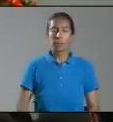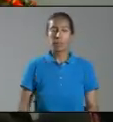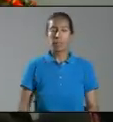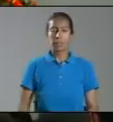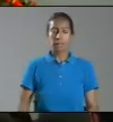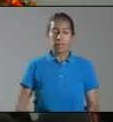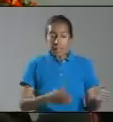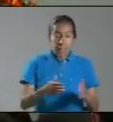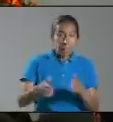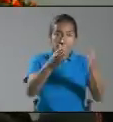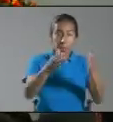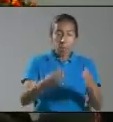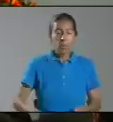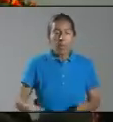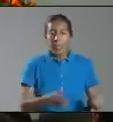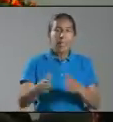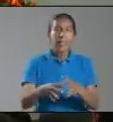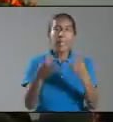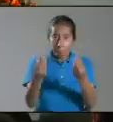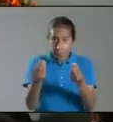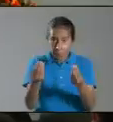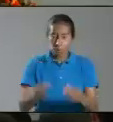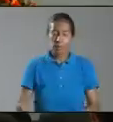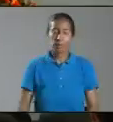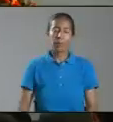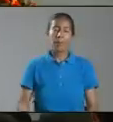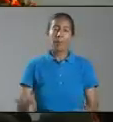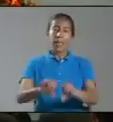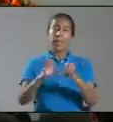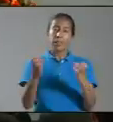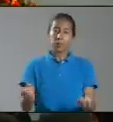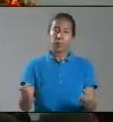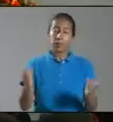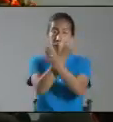caminos. Entonces, para la salvación,